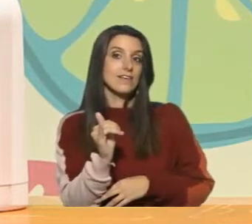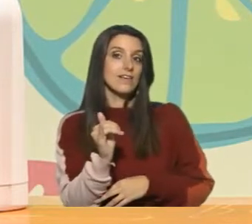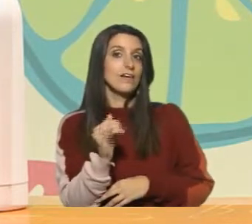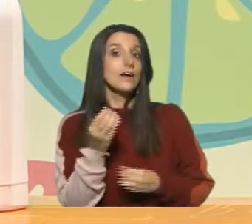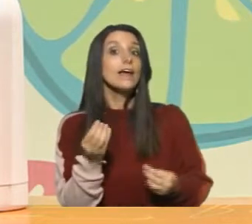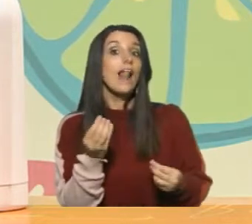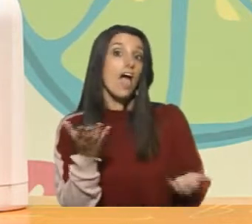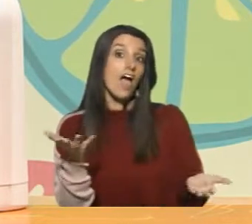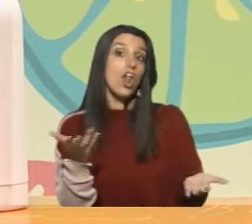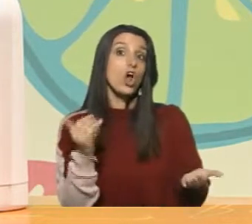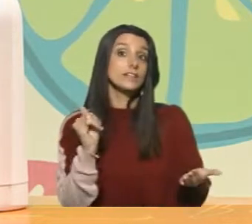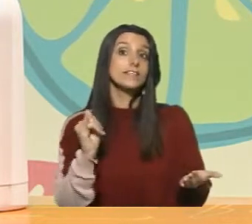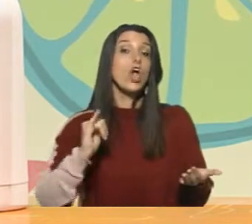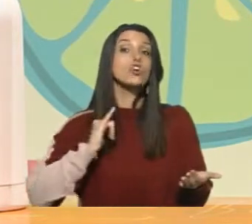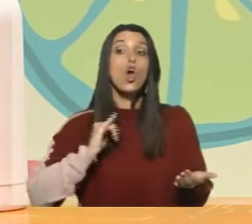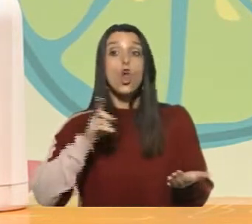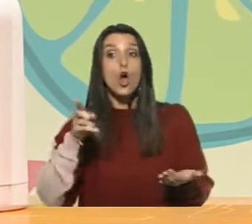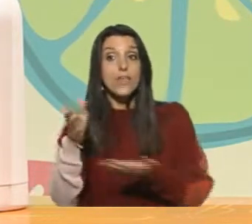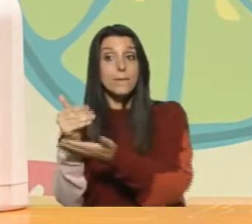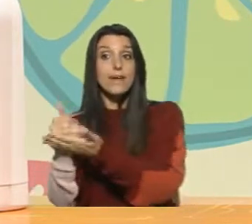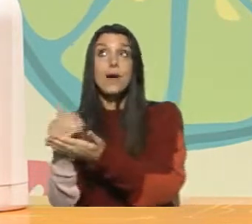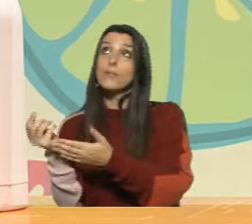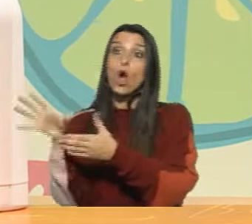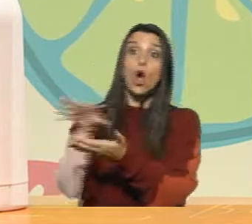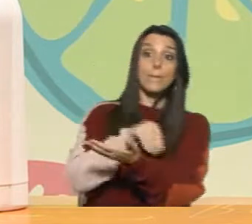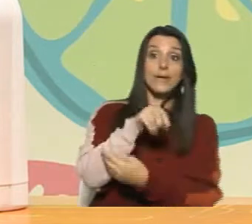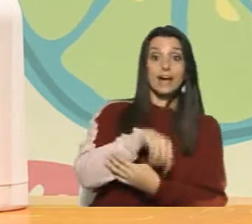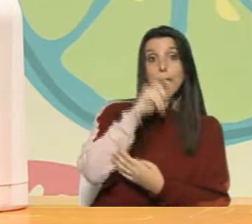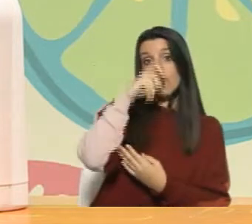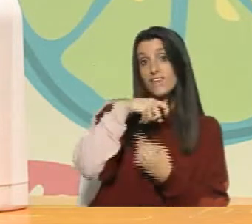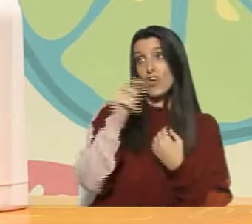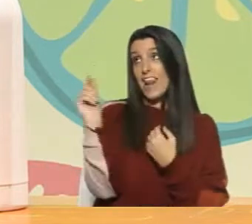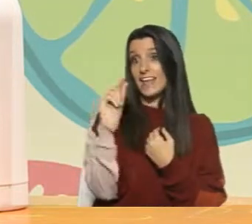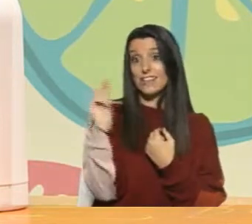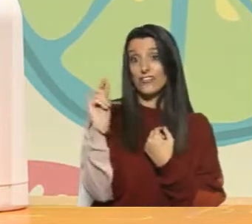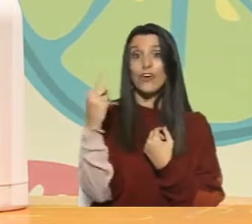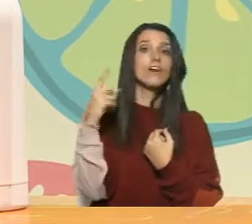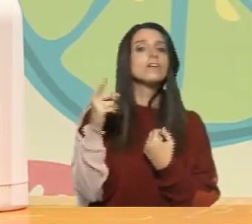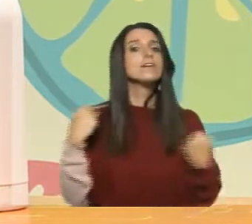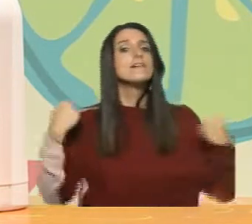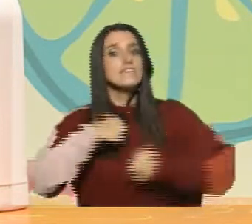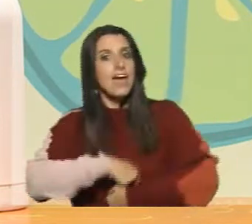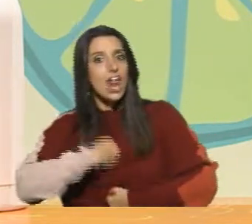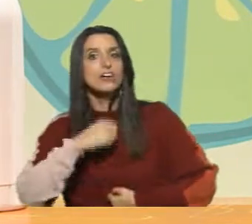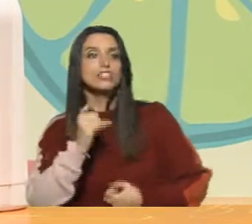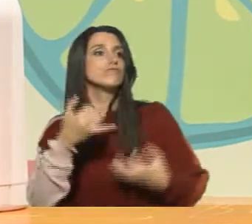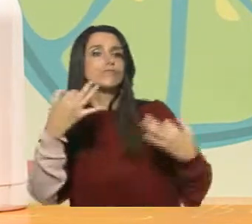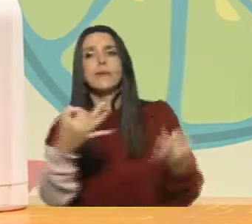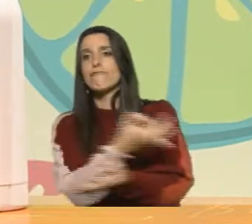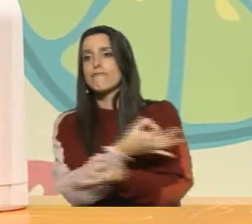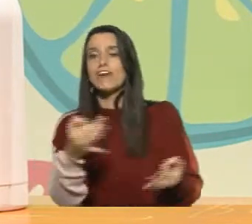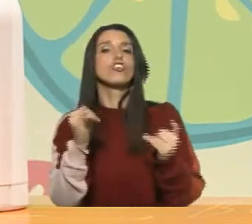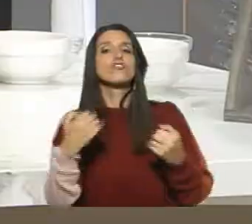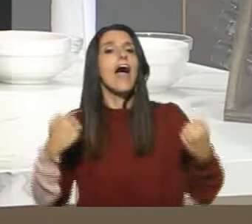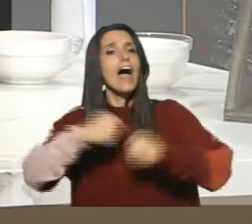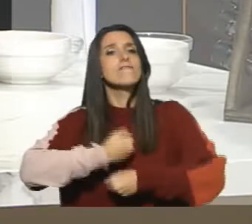lo que pasa, por eso claro, dice, se claro, viene lo para que acá. Colonia viene para acá, al ratito, así que trajeron abrigo todos, bien, perfecto.